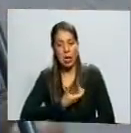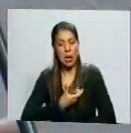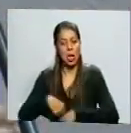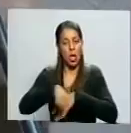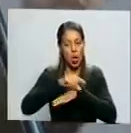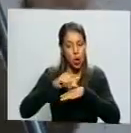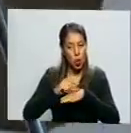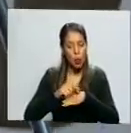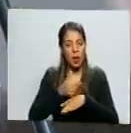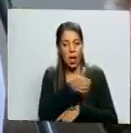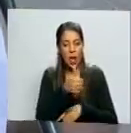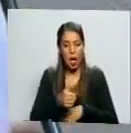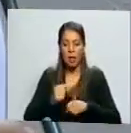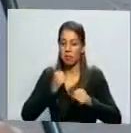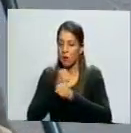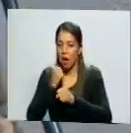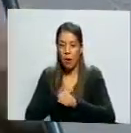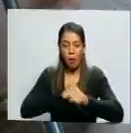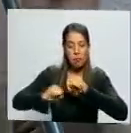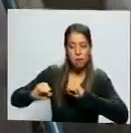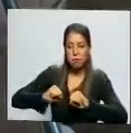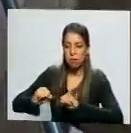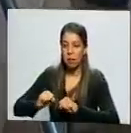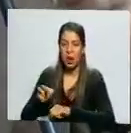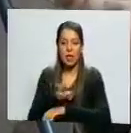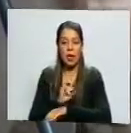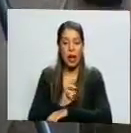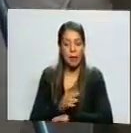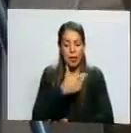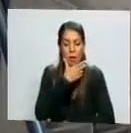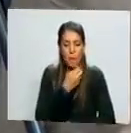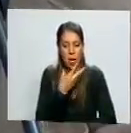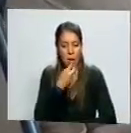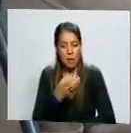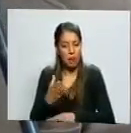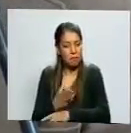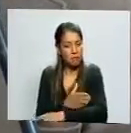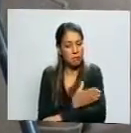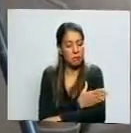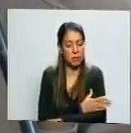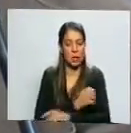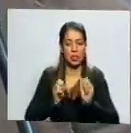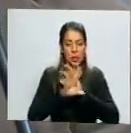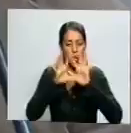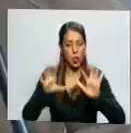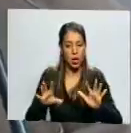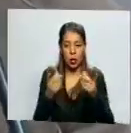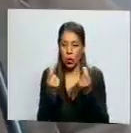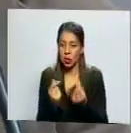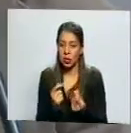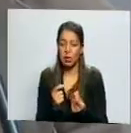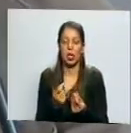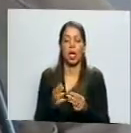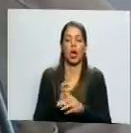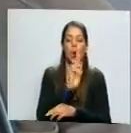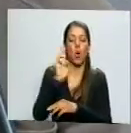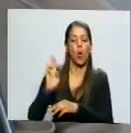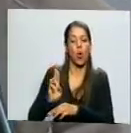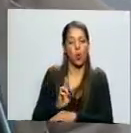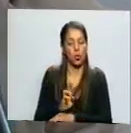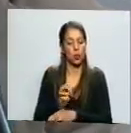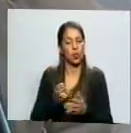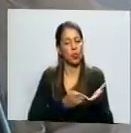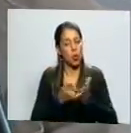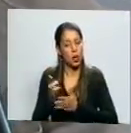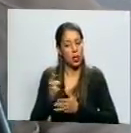manera oportuna, de manera eficiente y transparente, los recursos que están dispuestos